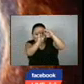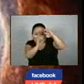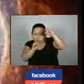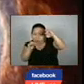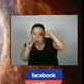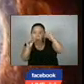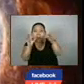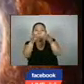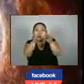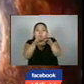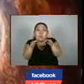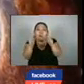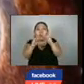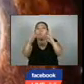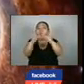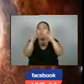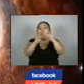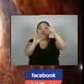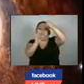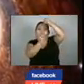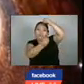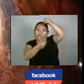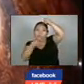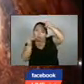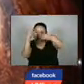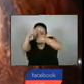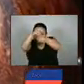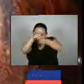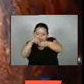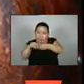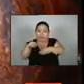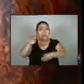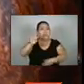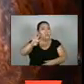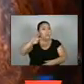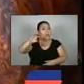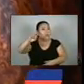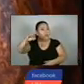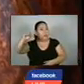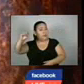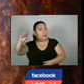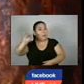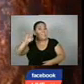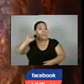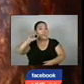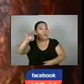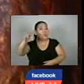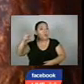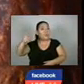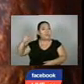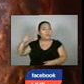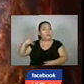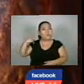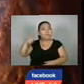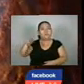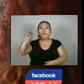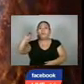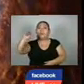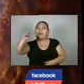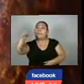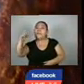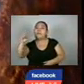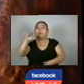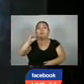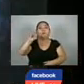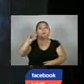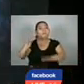de galaxias, ubicadas a 4.600 millones de años luz, en una región conocida como SMAX